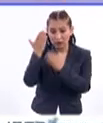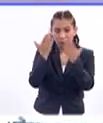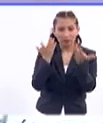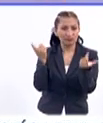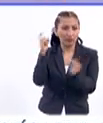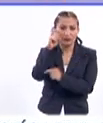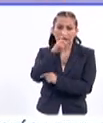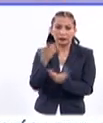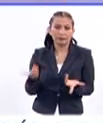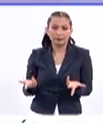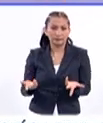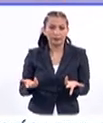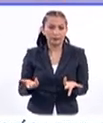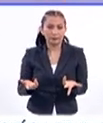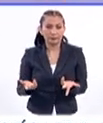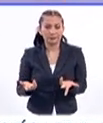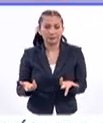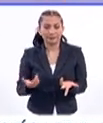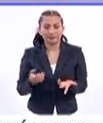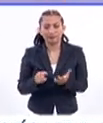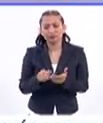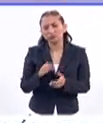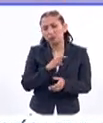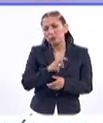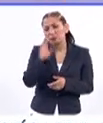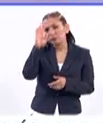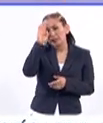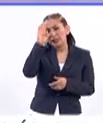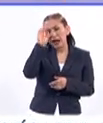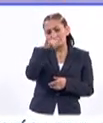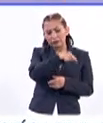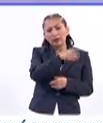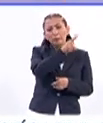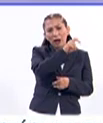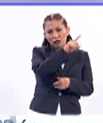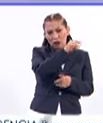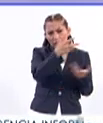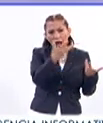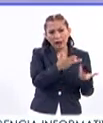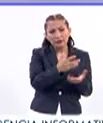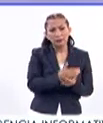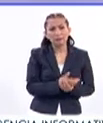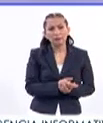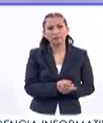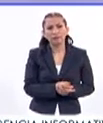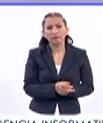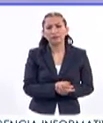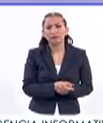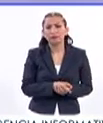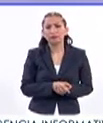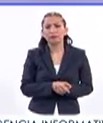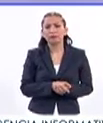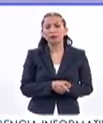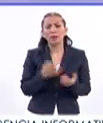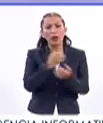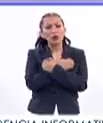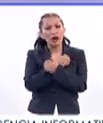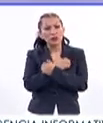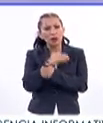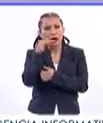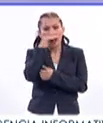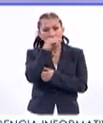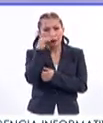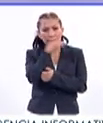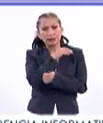Claro. Podemos sí pensar justo todo lo que hizo Vasconcelos, promoviendo la educación gratuita,